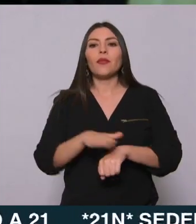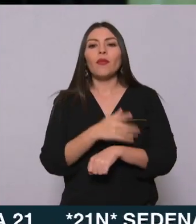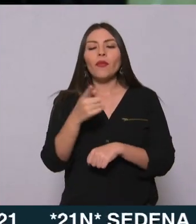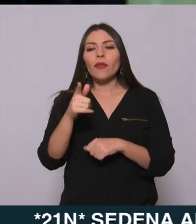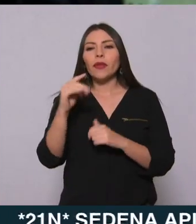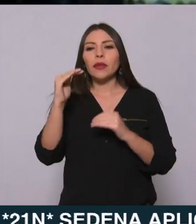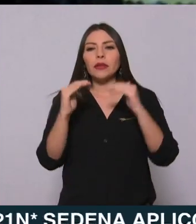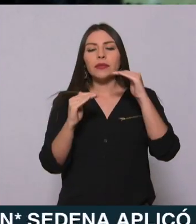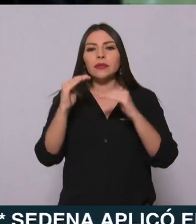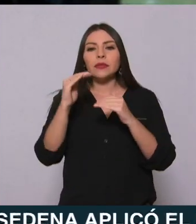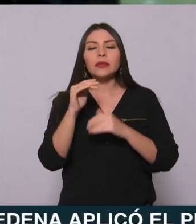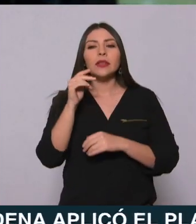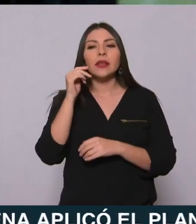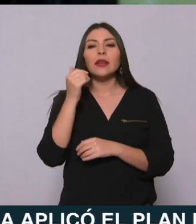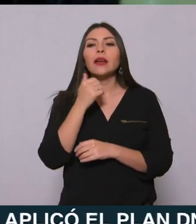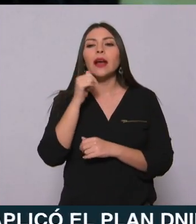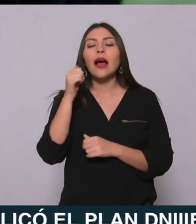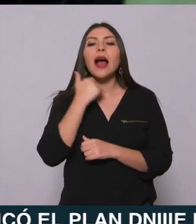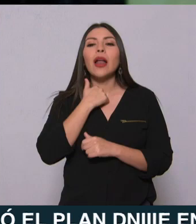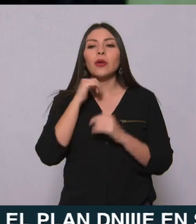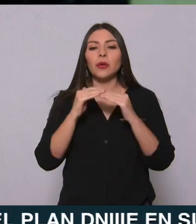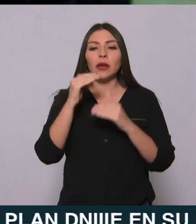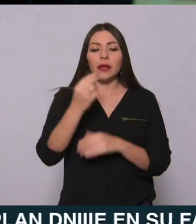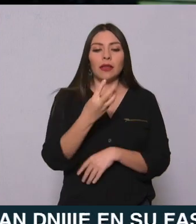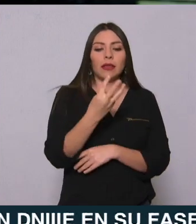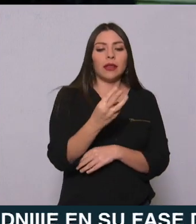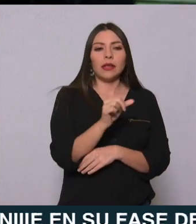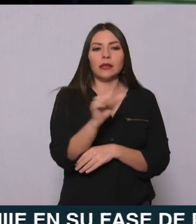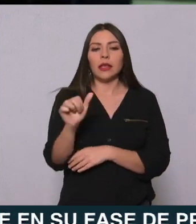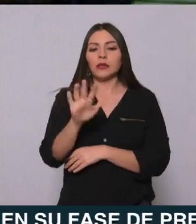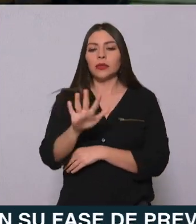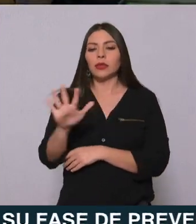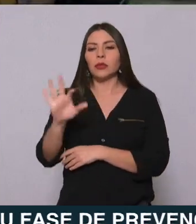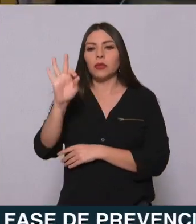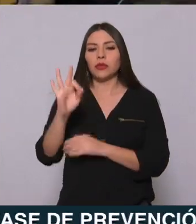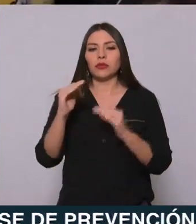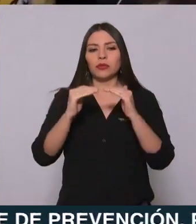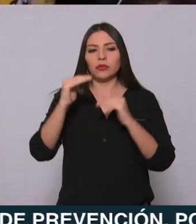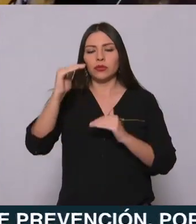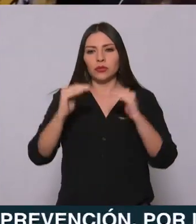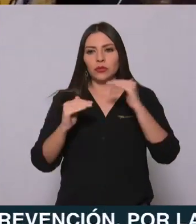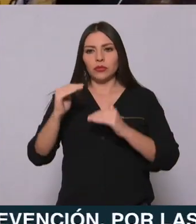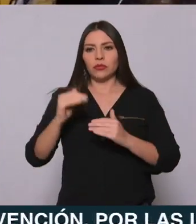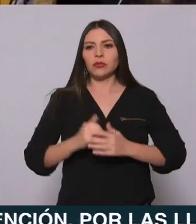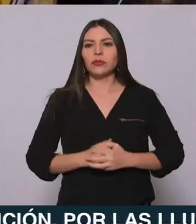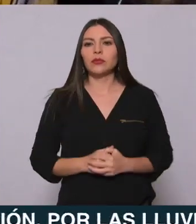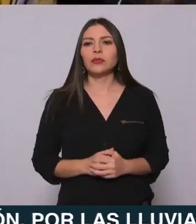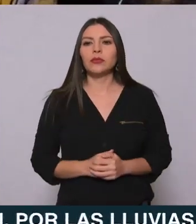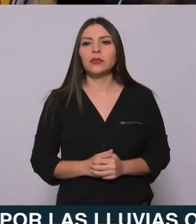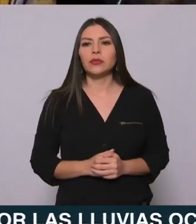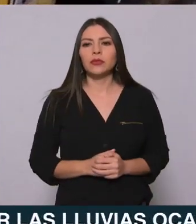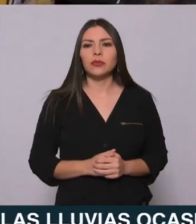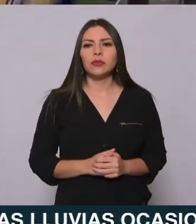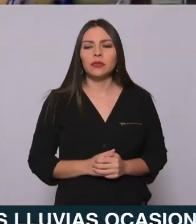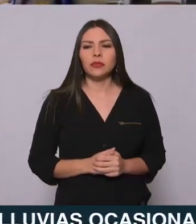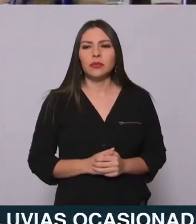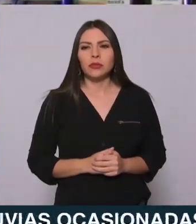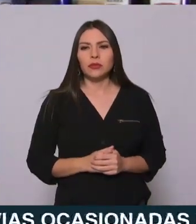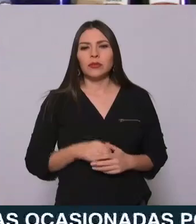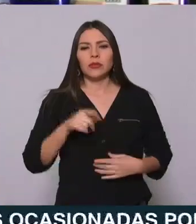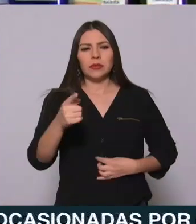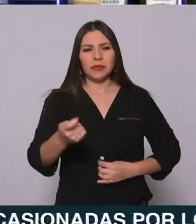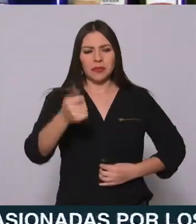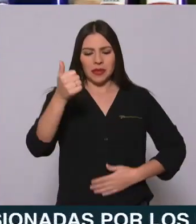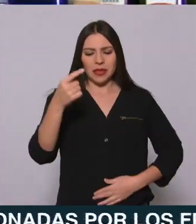del 3 al 55%. Al principio esto repercute, todo el mundo como que